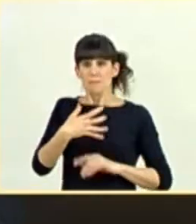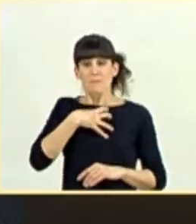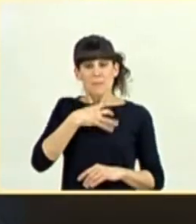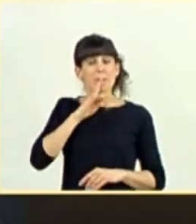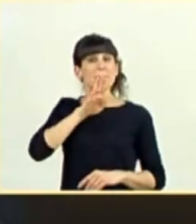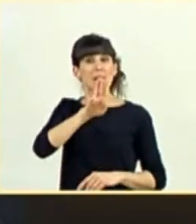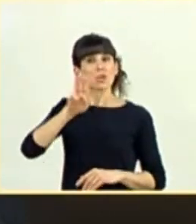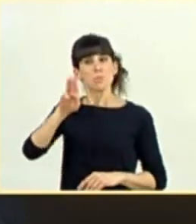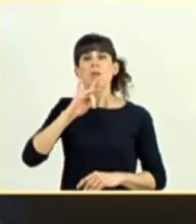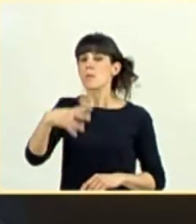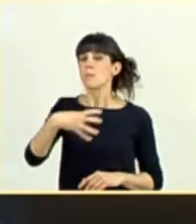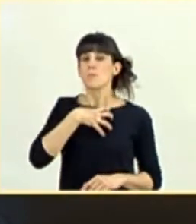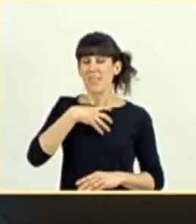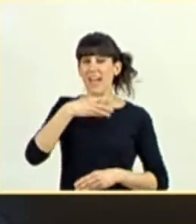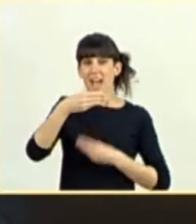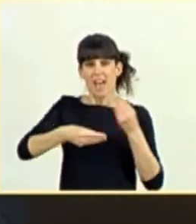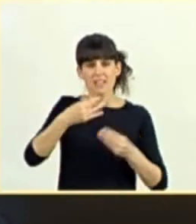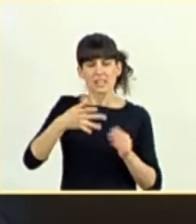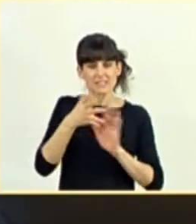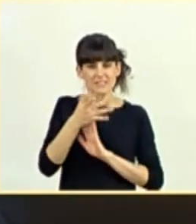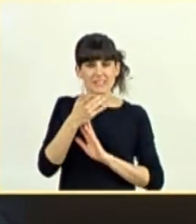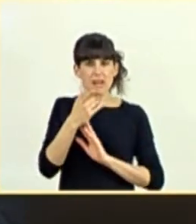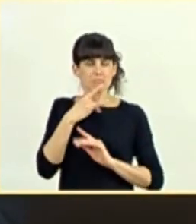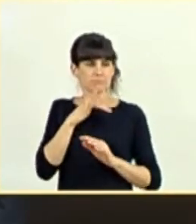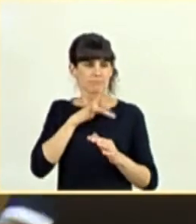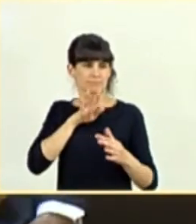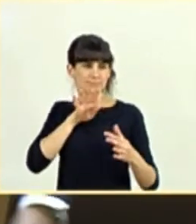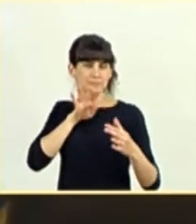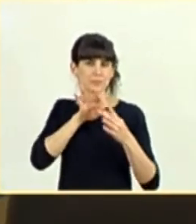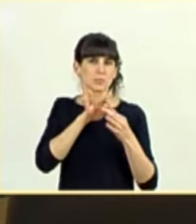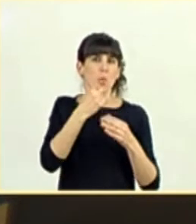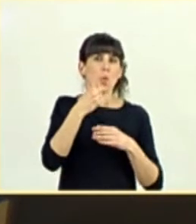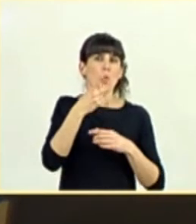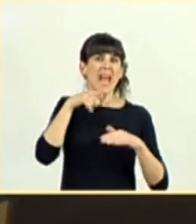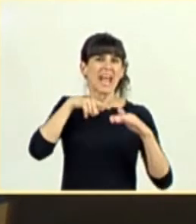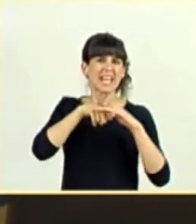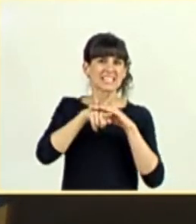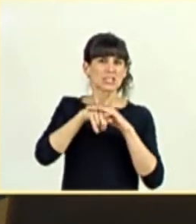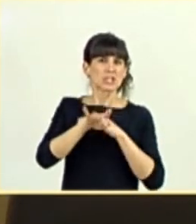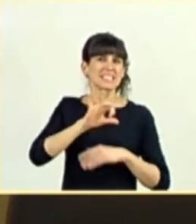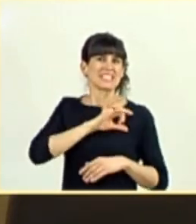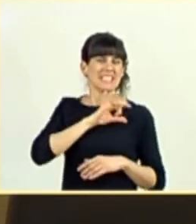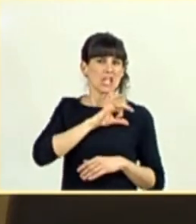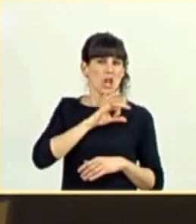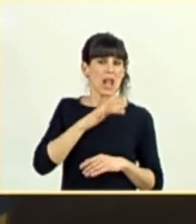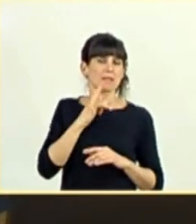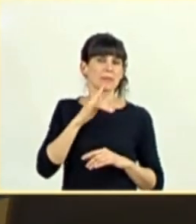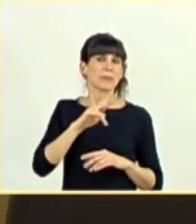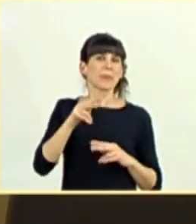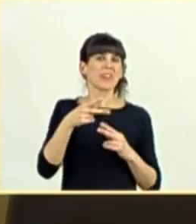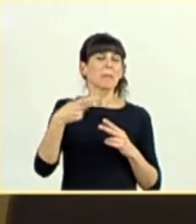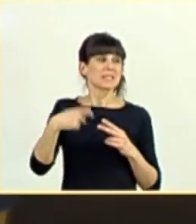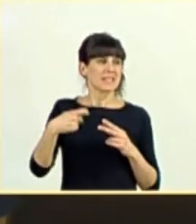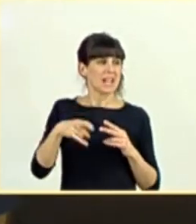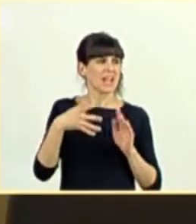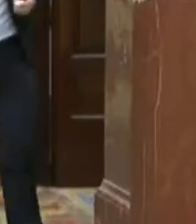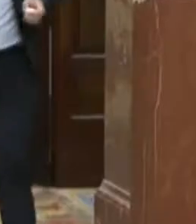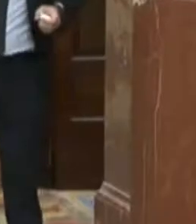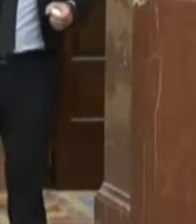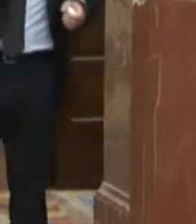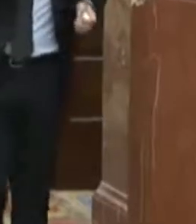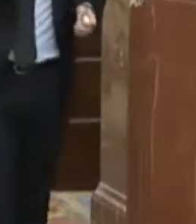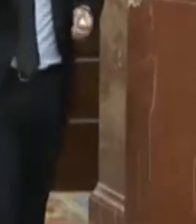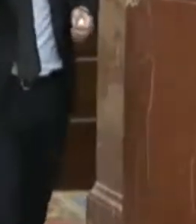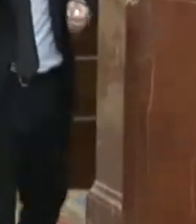Partido Popular no se puede hacer cómplice de una gestión, señora vicepresidenta, lamentable, catastrófica.